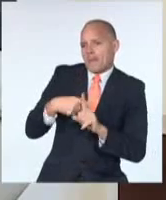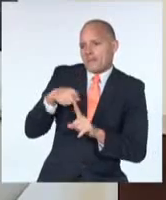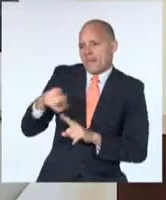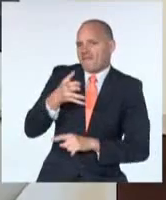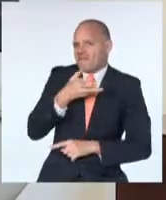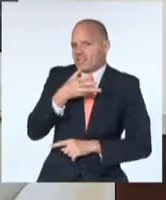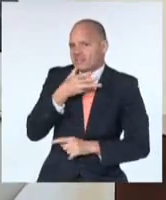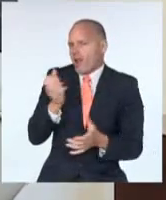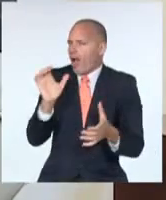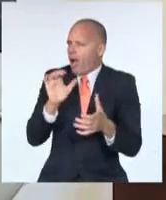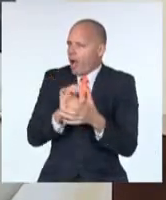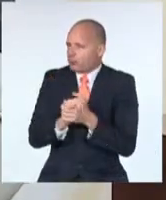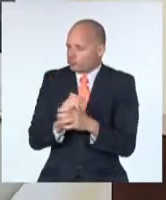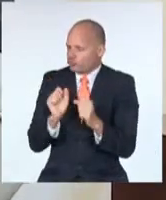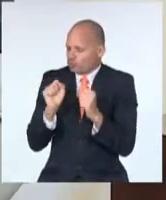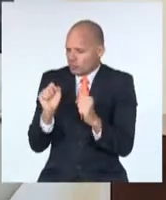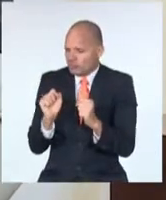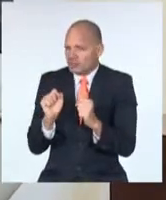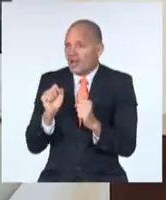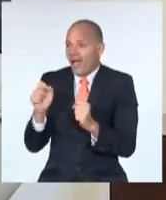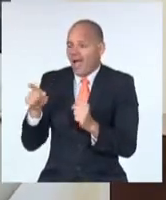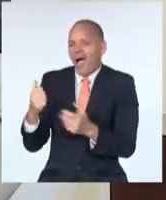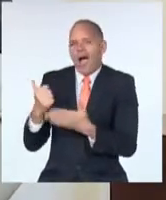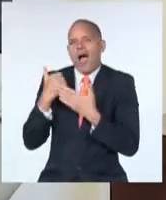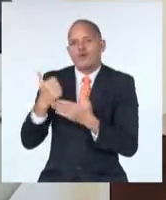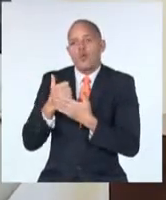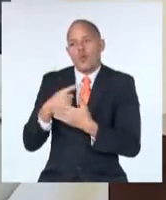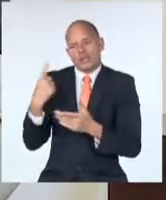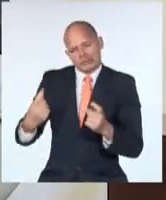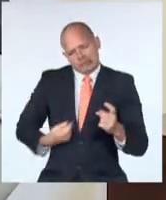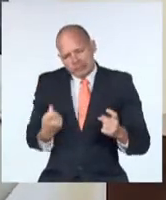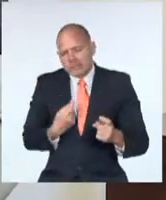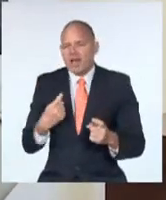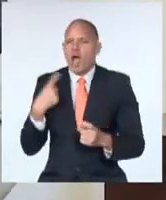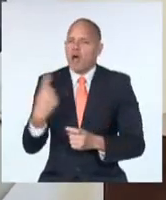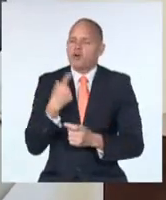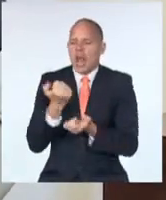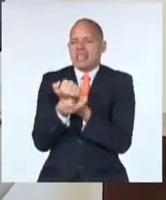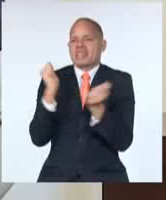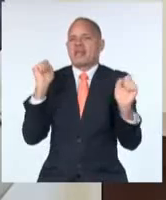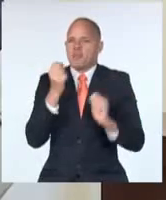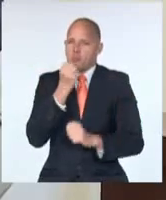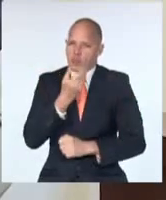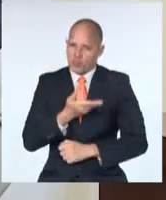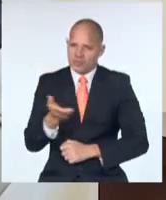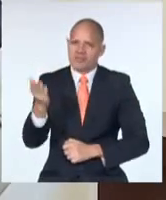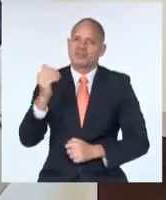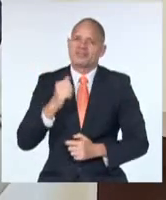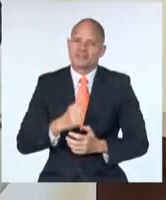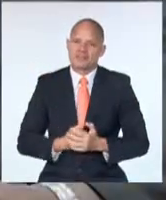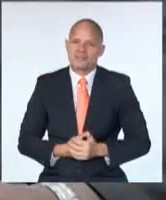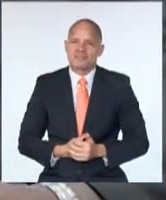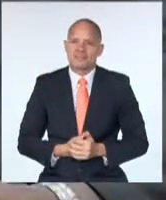de comunicarse, no hubiéramos luchado por la independencia y por permanecer como países libres.